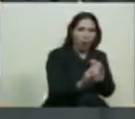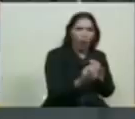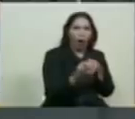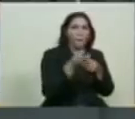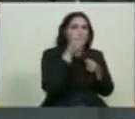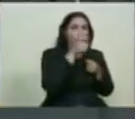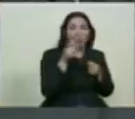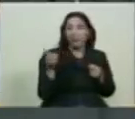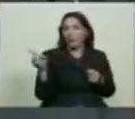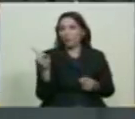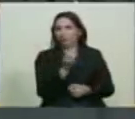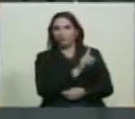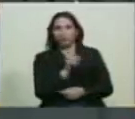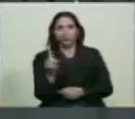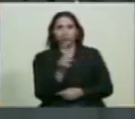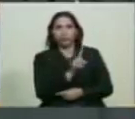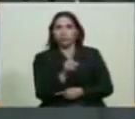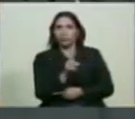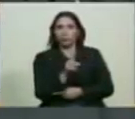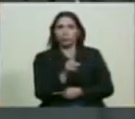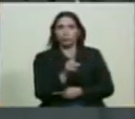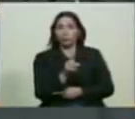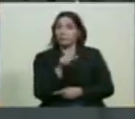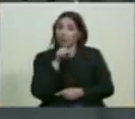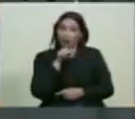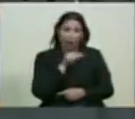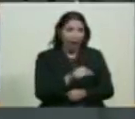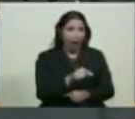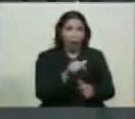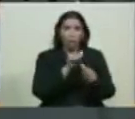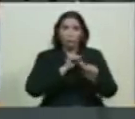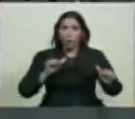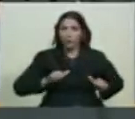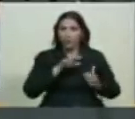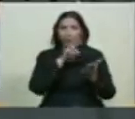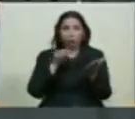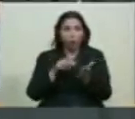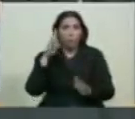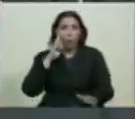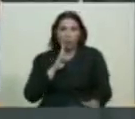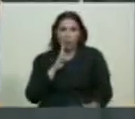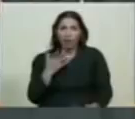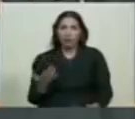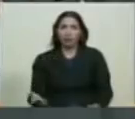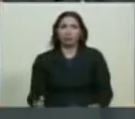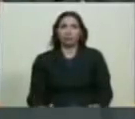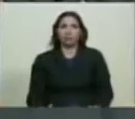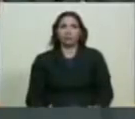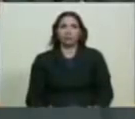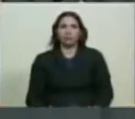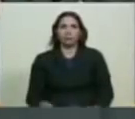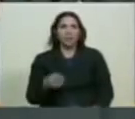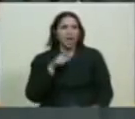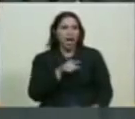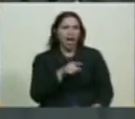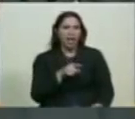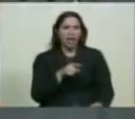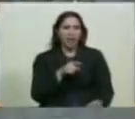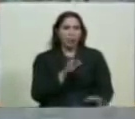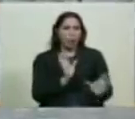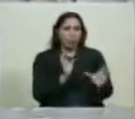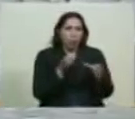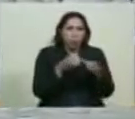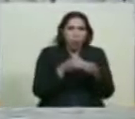No. No es la Fuerza Armada Nacional Bolivariana una guardia pretoriana